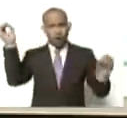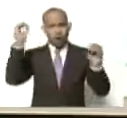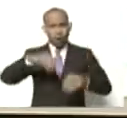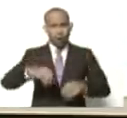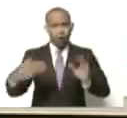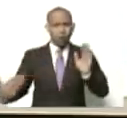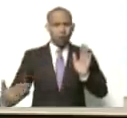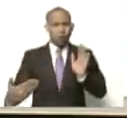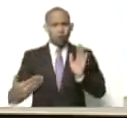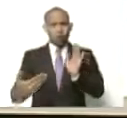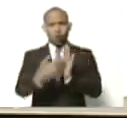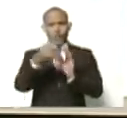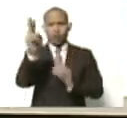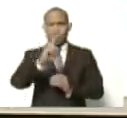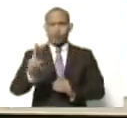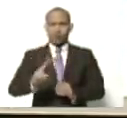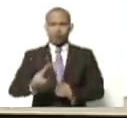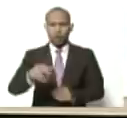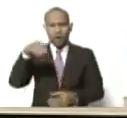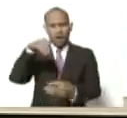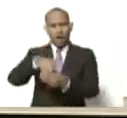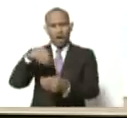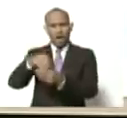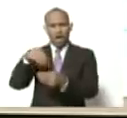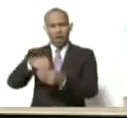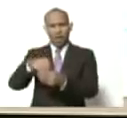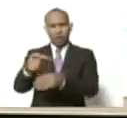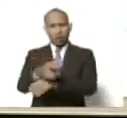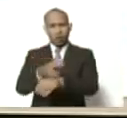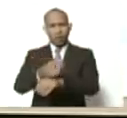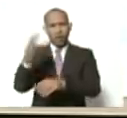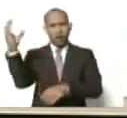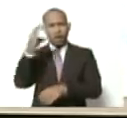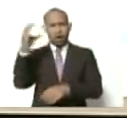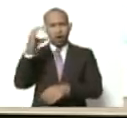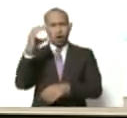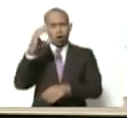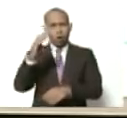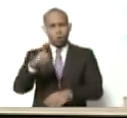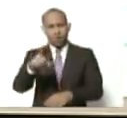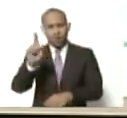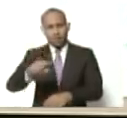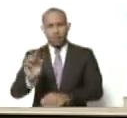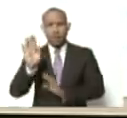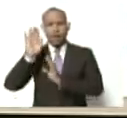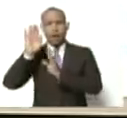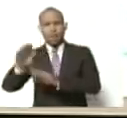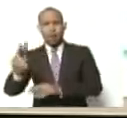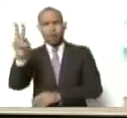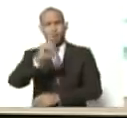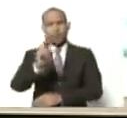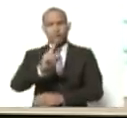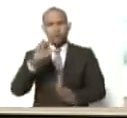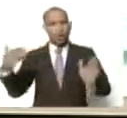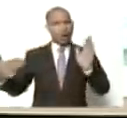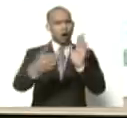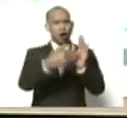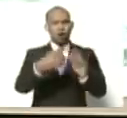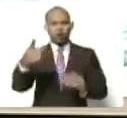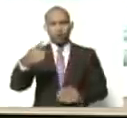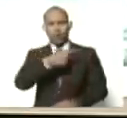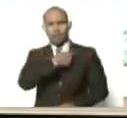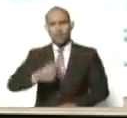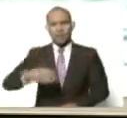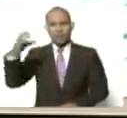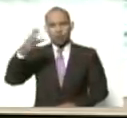Duque. En su propio gobierno, en la propia dirección de inteligencia, en el propio ejército, en las fuerzas